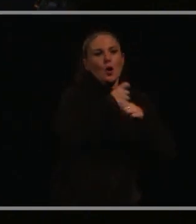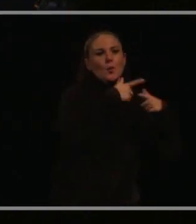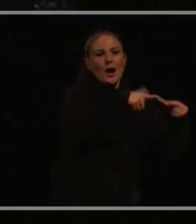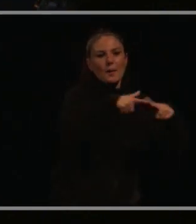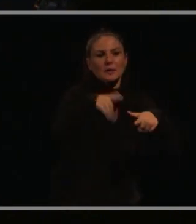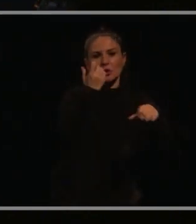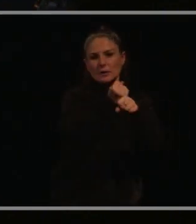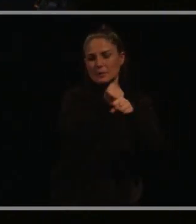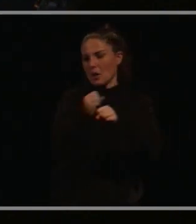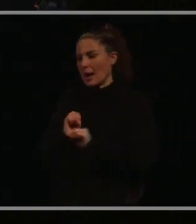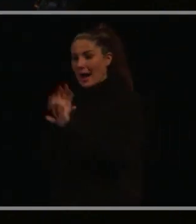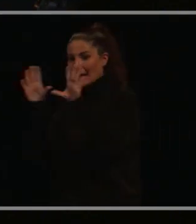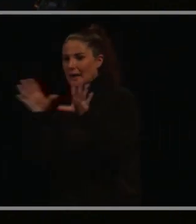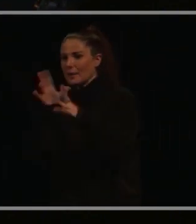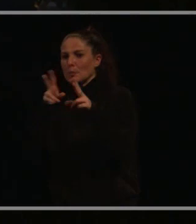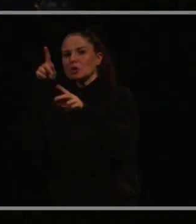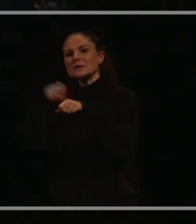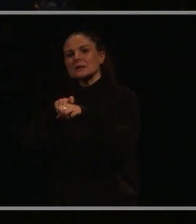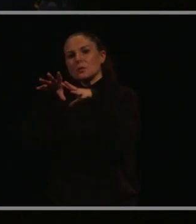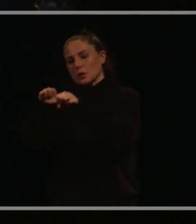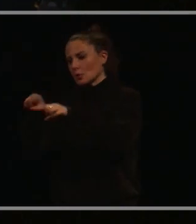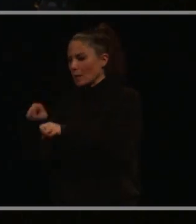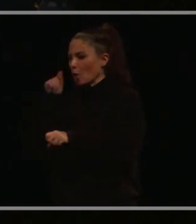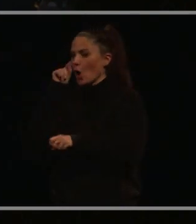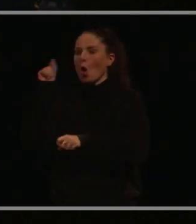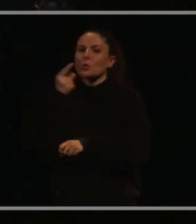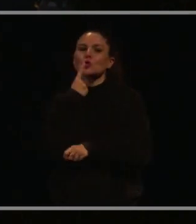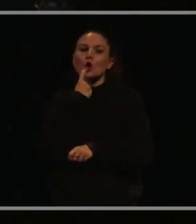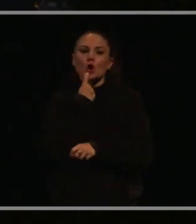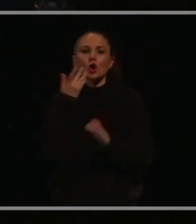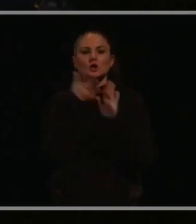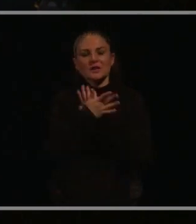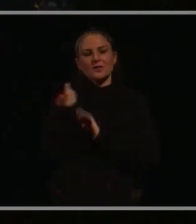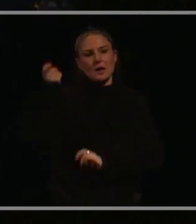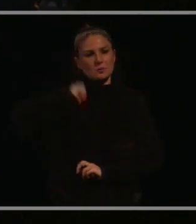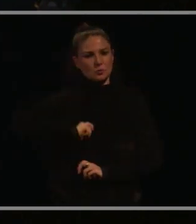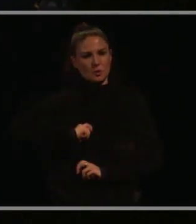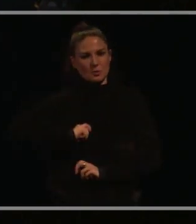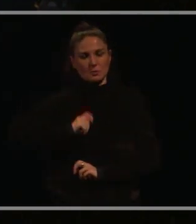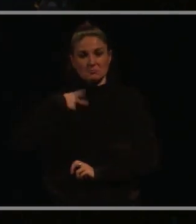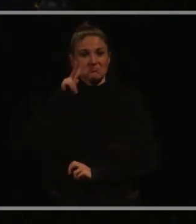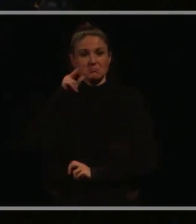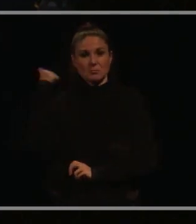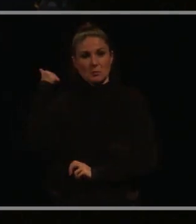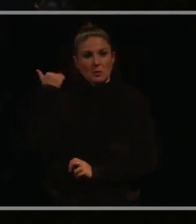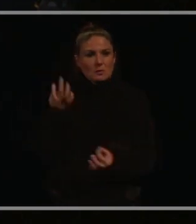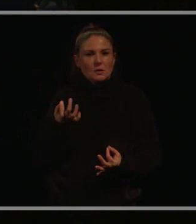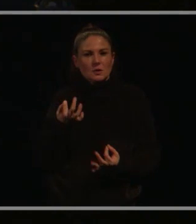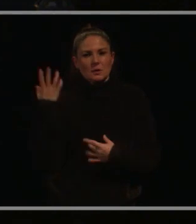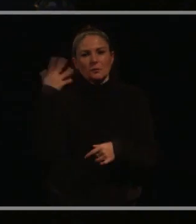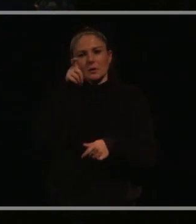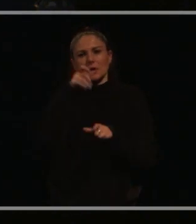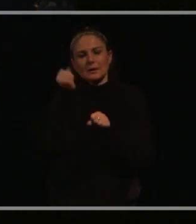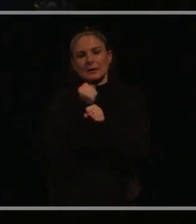por tipo de ocupación. Los puntos rojos son los salarios. Y lo que vemos es que los trabajadores